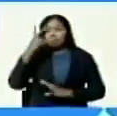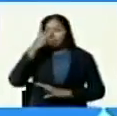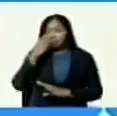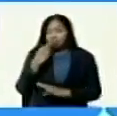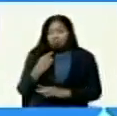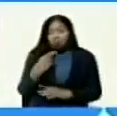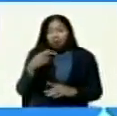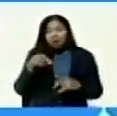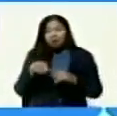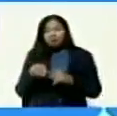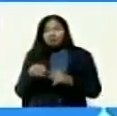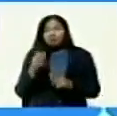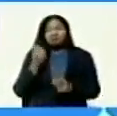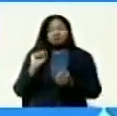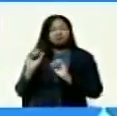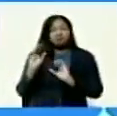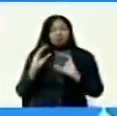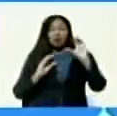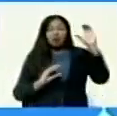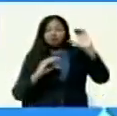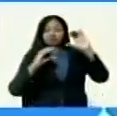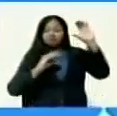es una aversión clasista.